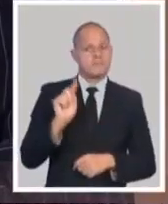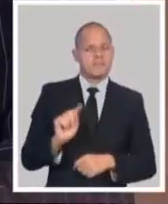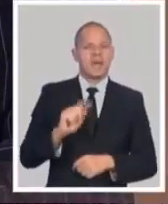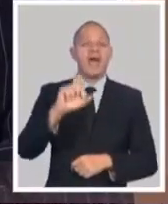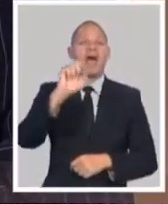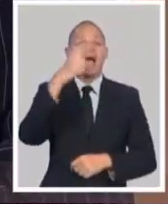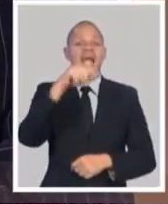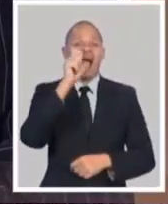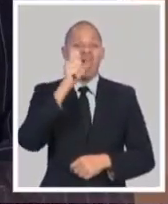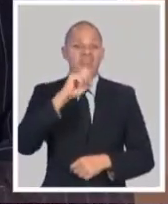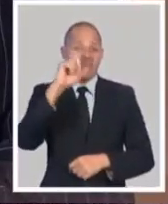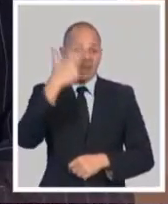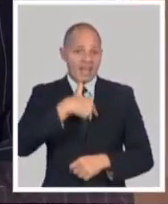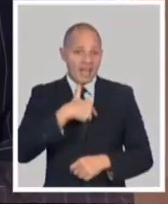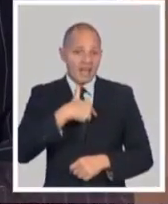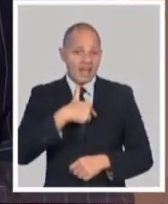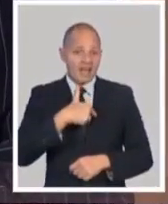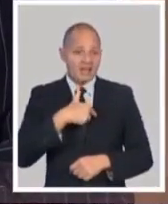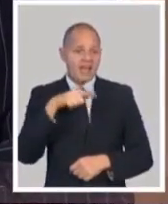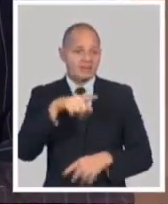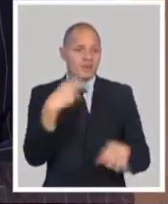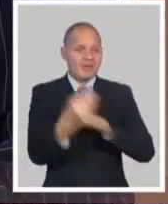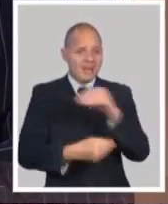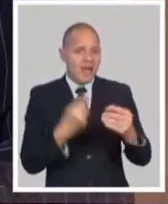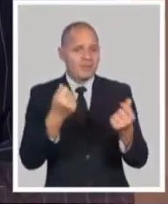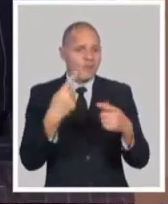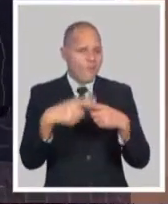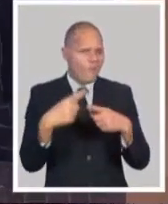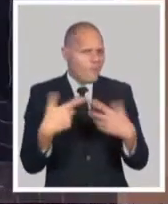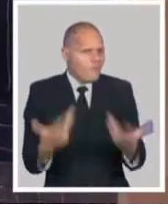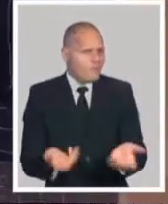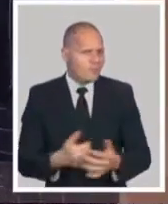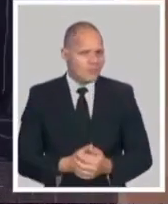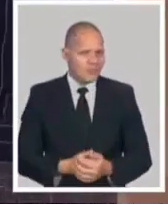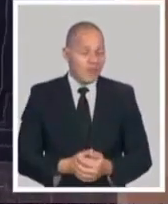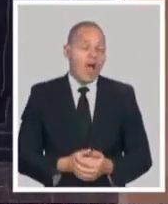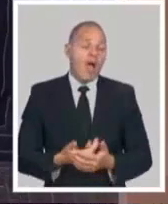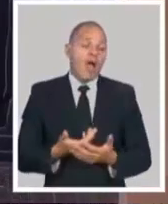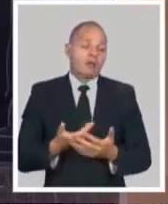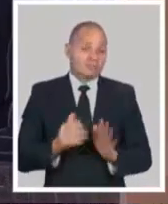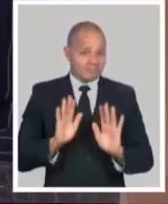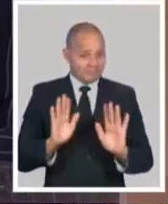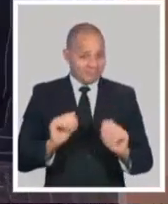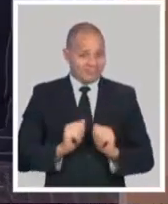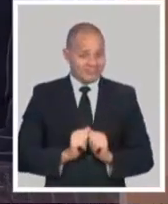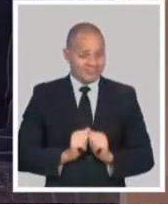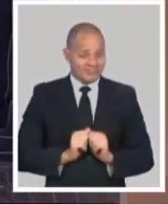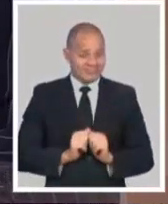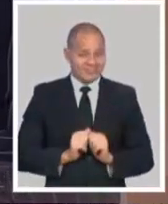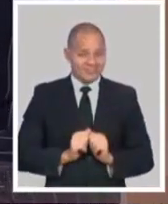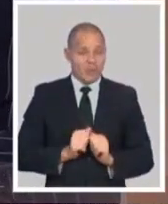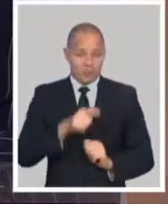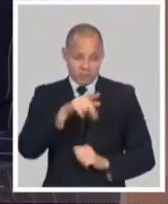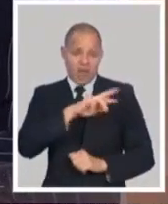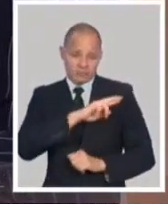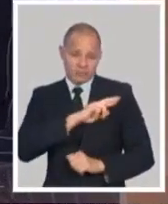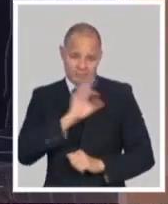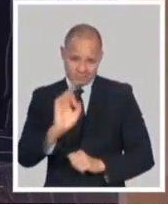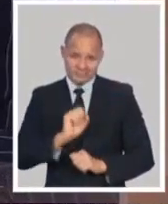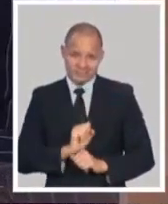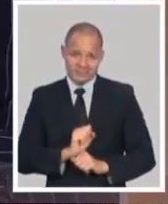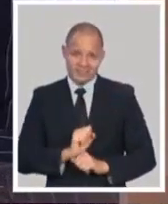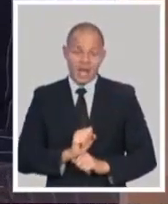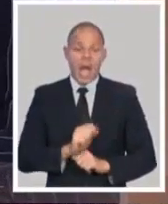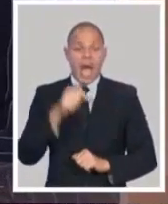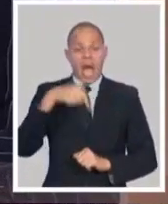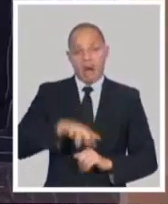cadeca si bien es cierto que qué parte de su actividad va a cambiar